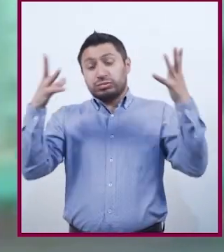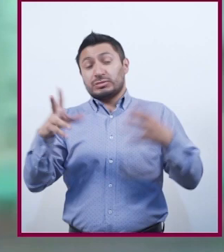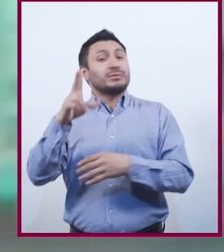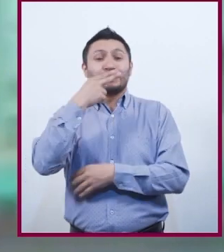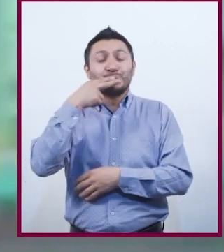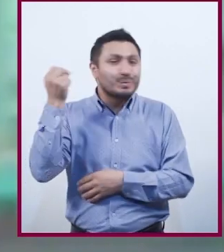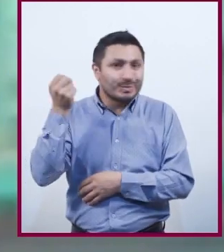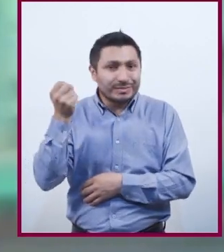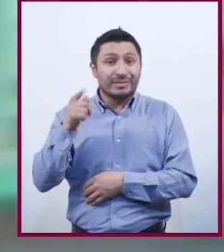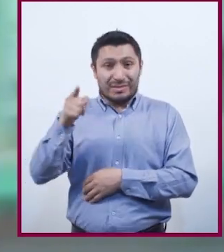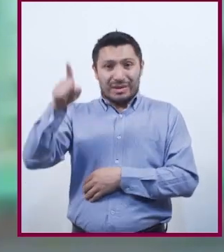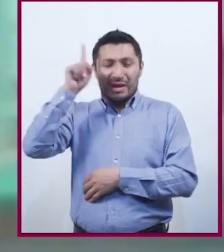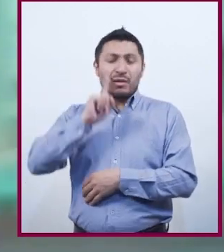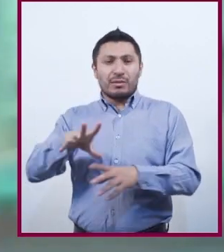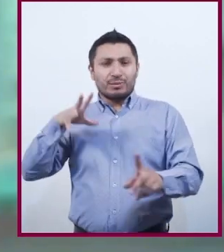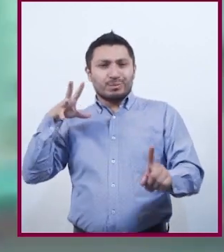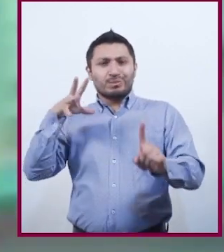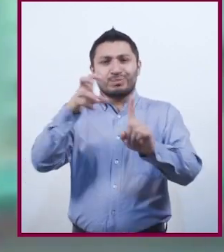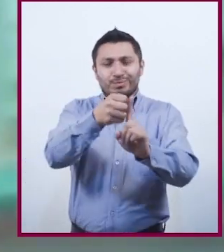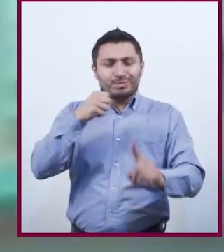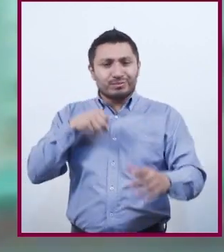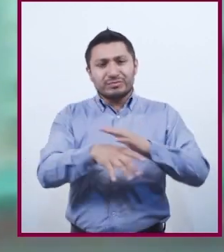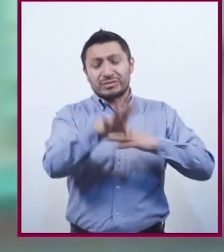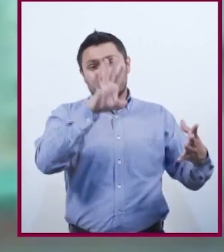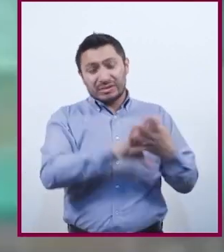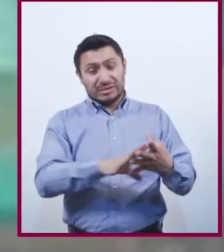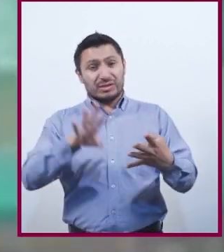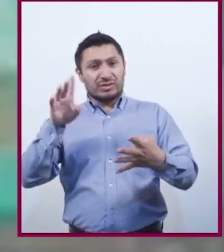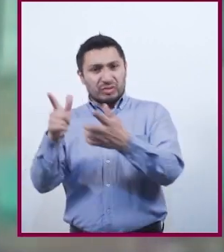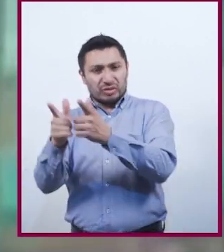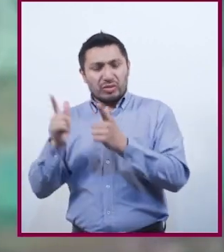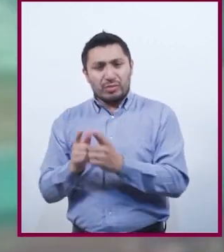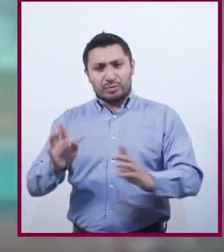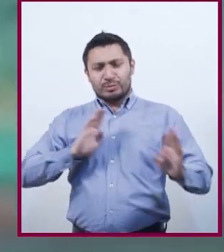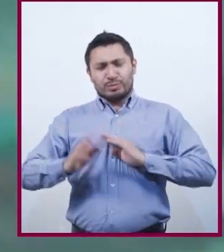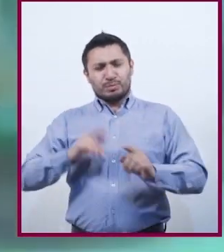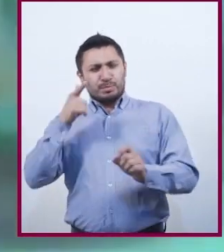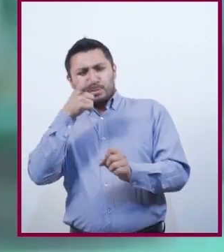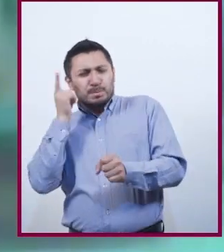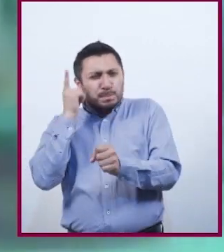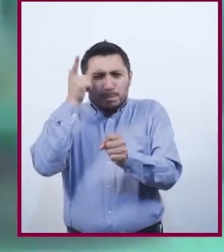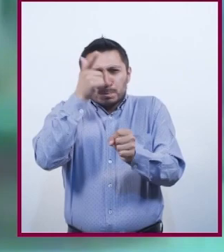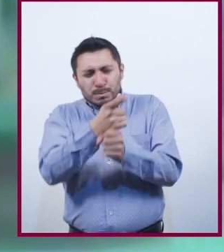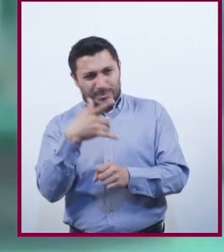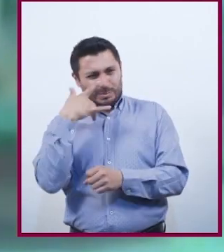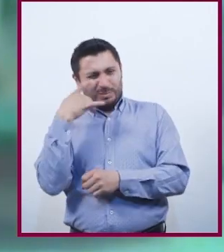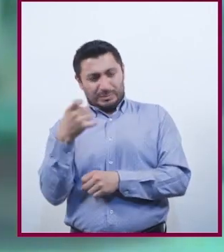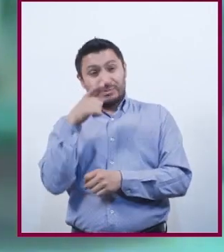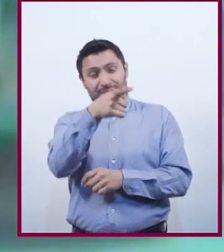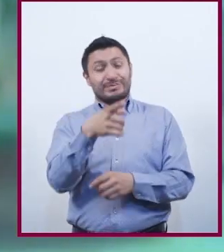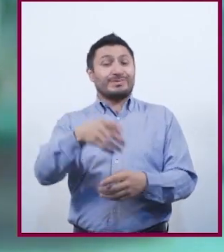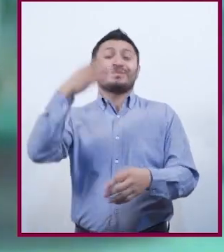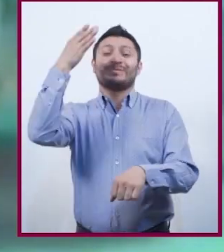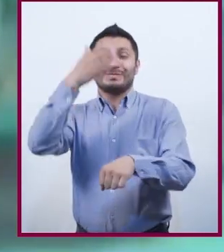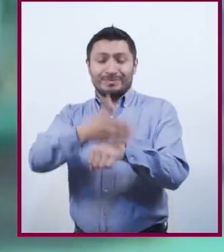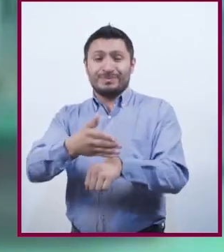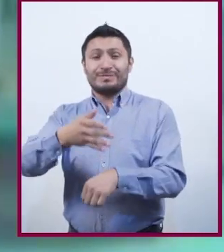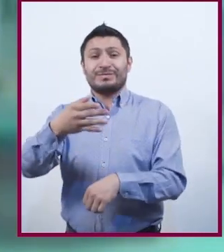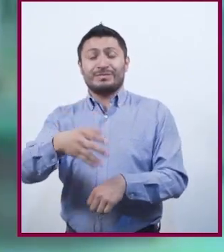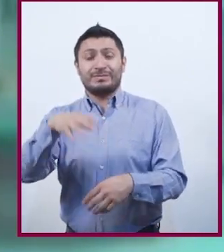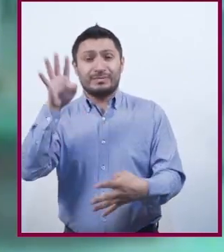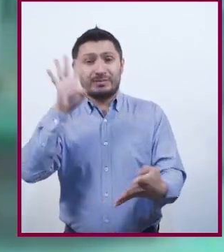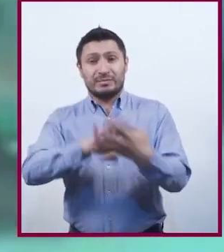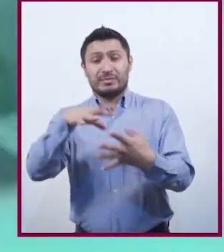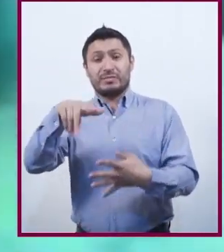no funcionó. La mujer fue detenida por un grupo de soldados que notaron su extraño andar. Le esperaba una condena a